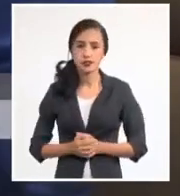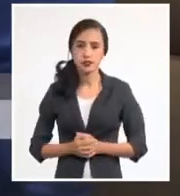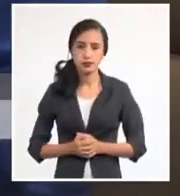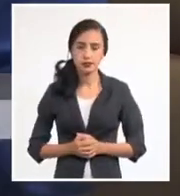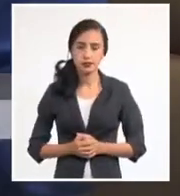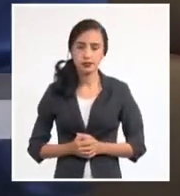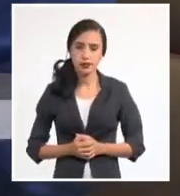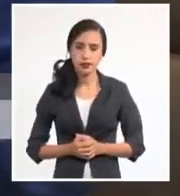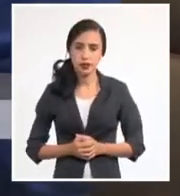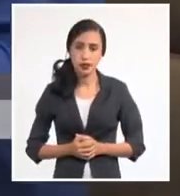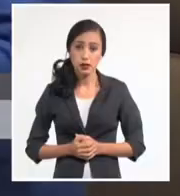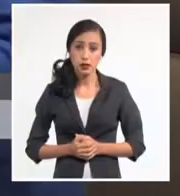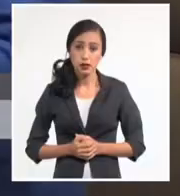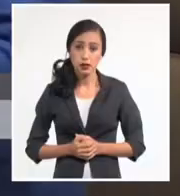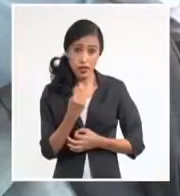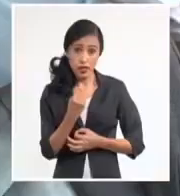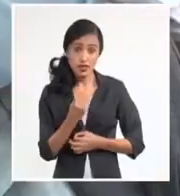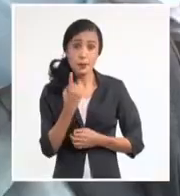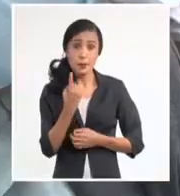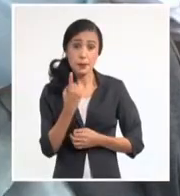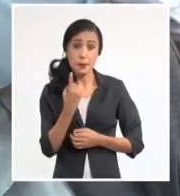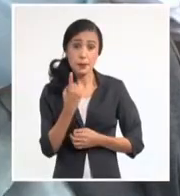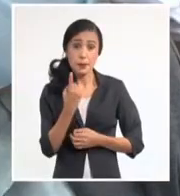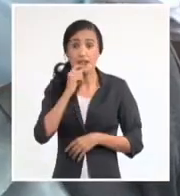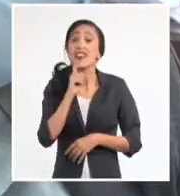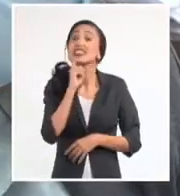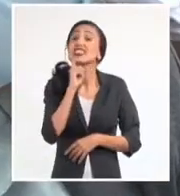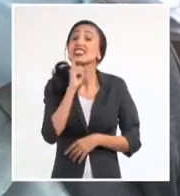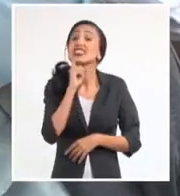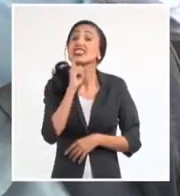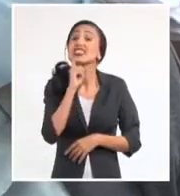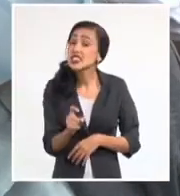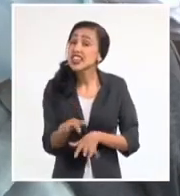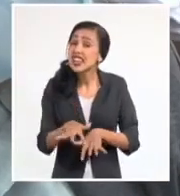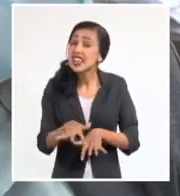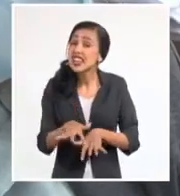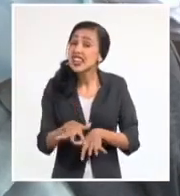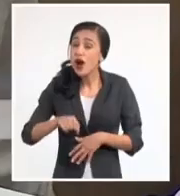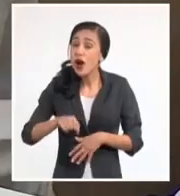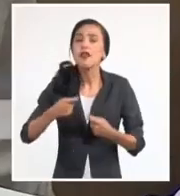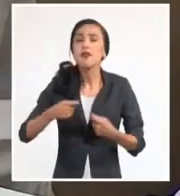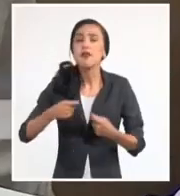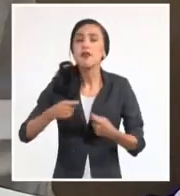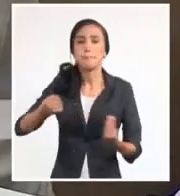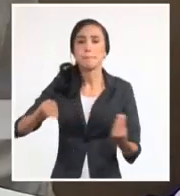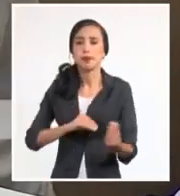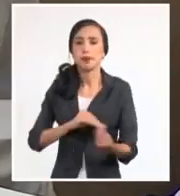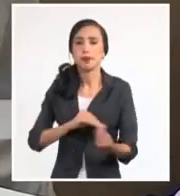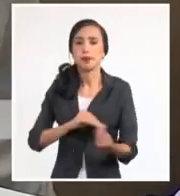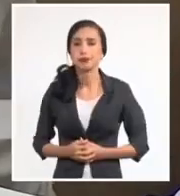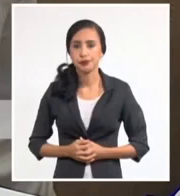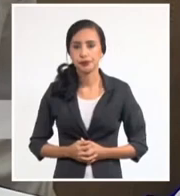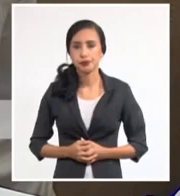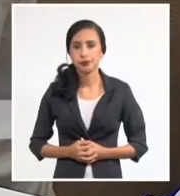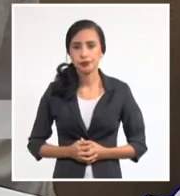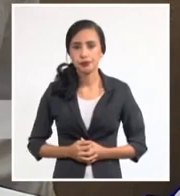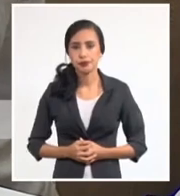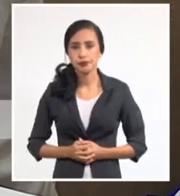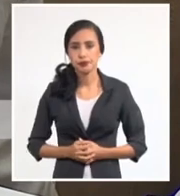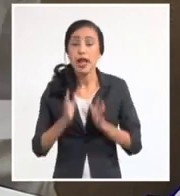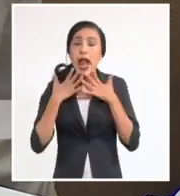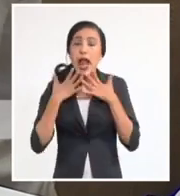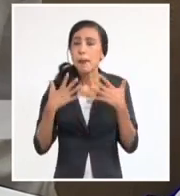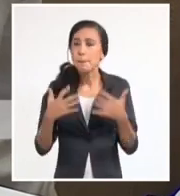nos dice, primer secretario, la realidad que tenemos que transformar. La mejor labor de